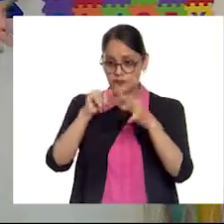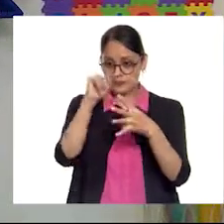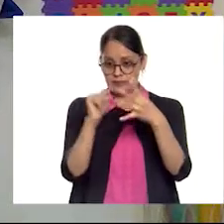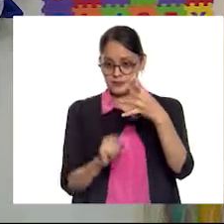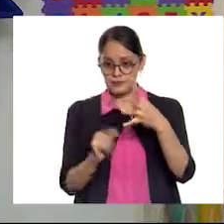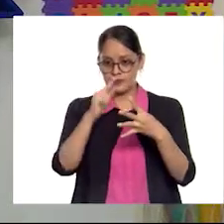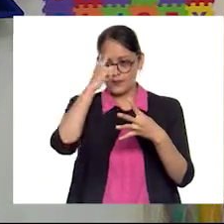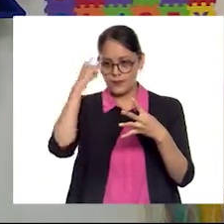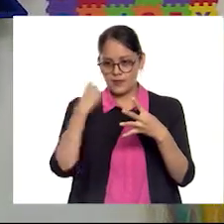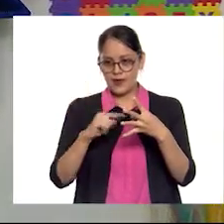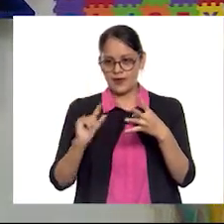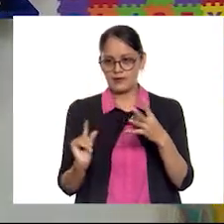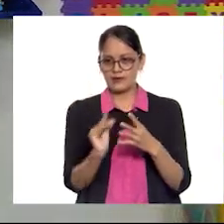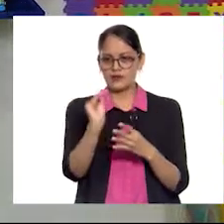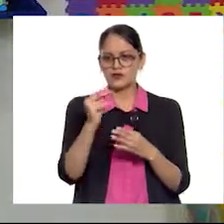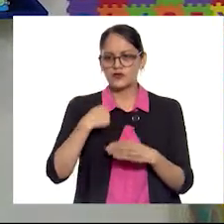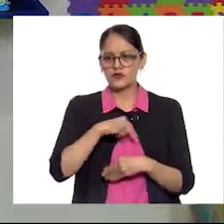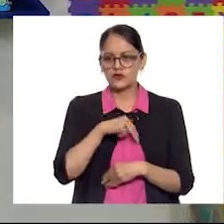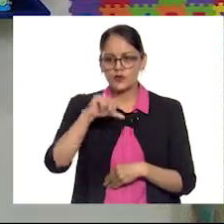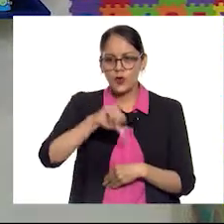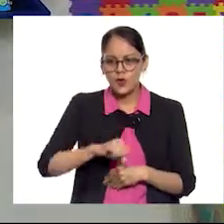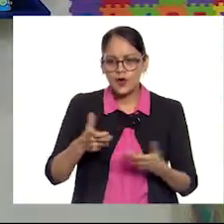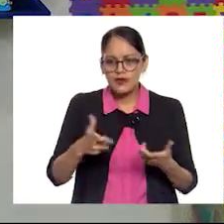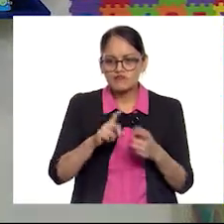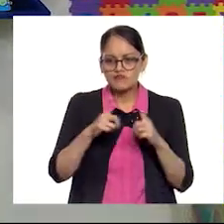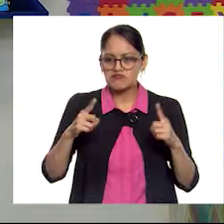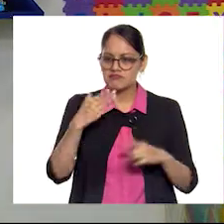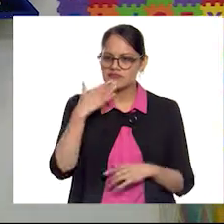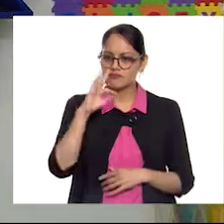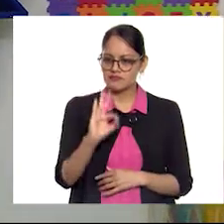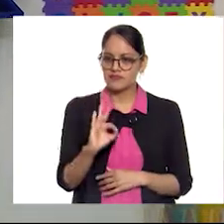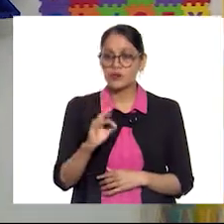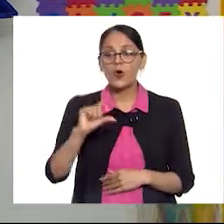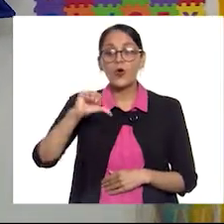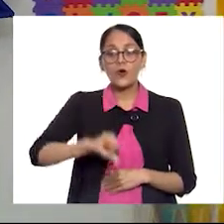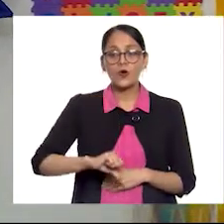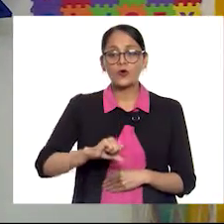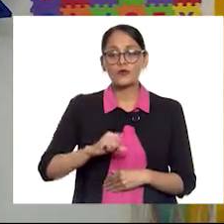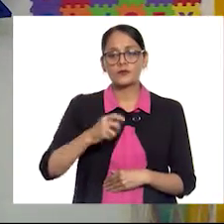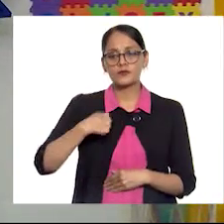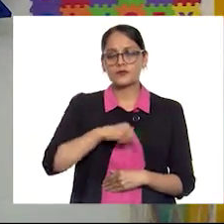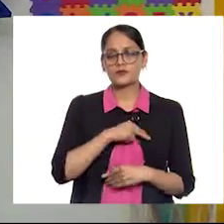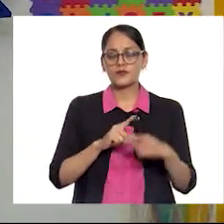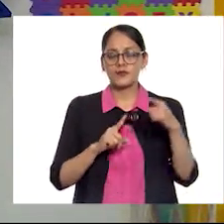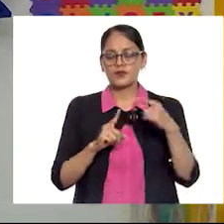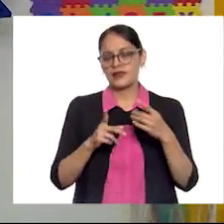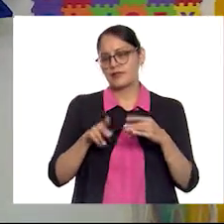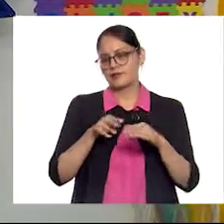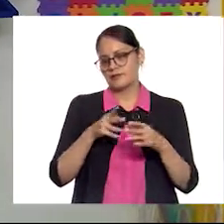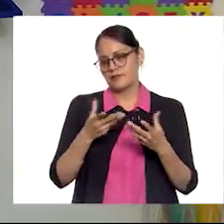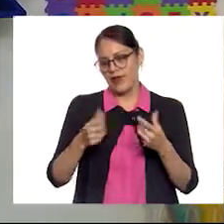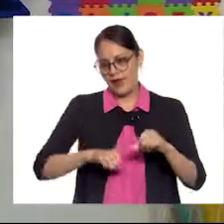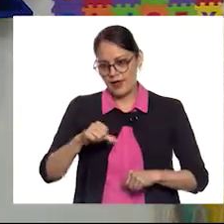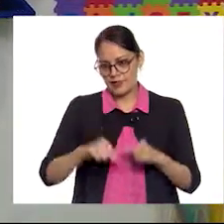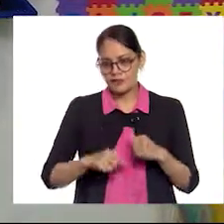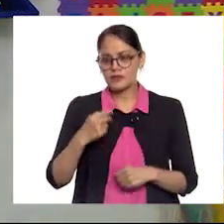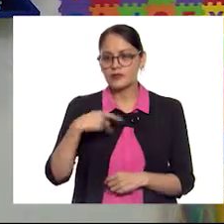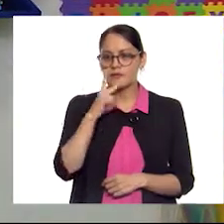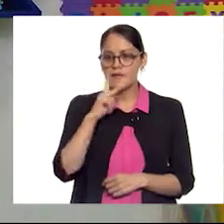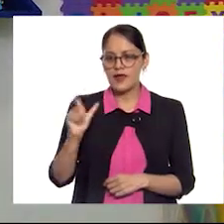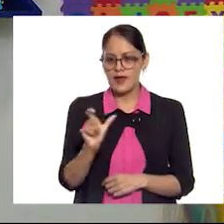para poder desarrollar lo que vamos a hacer el día de hoy. Y al día de hoy vamos a trabajar con una expresión artística que se llama